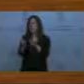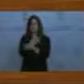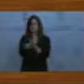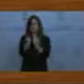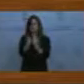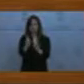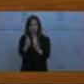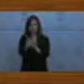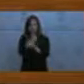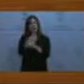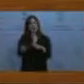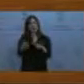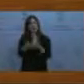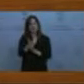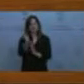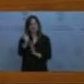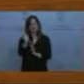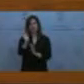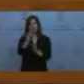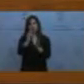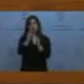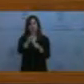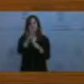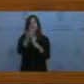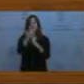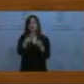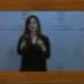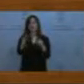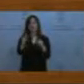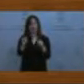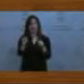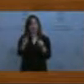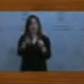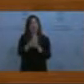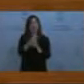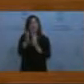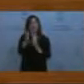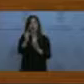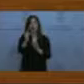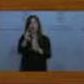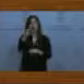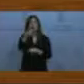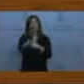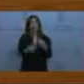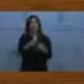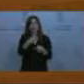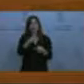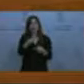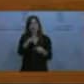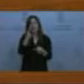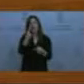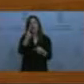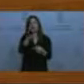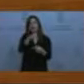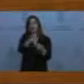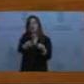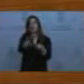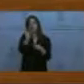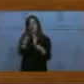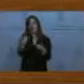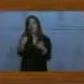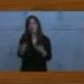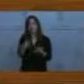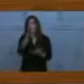la diferencia enriquece. Y cuando hay diferencia que es buena y enriquece, las familias determinarán cuál de esas diferencias eligen. Por lo